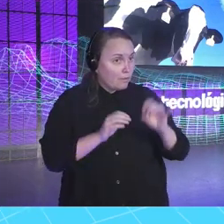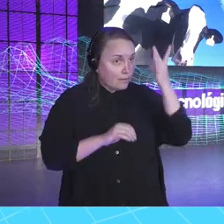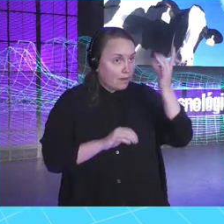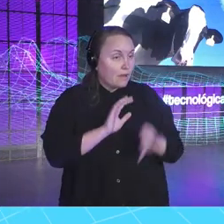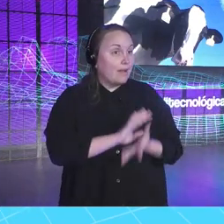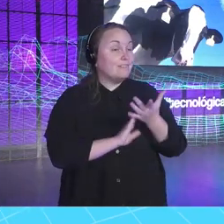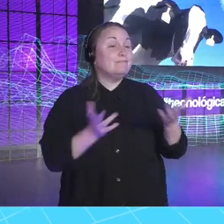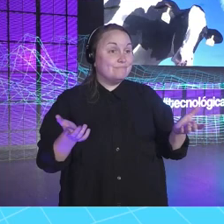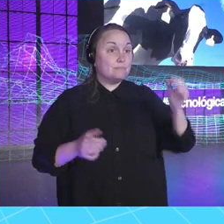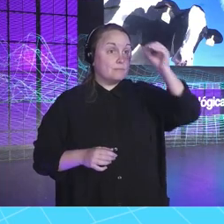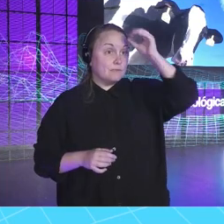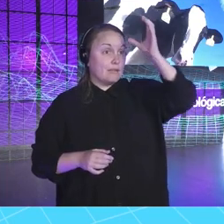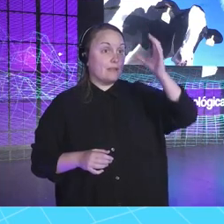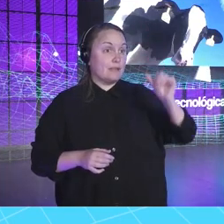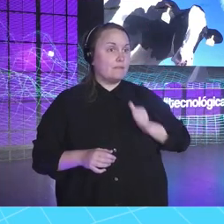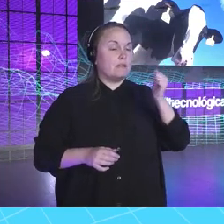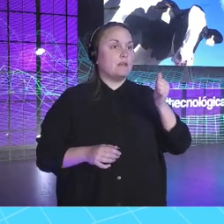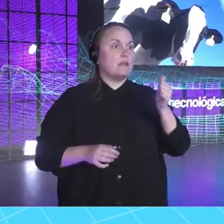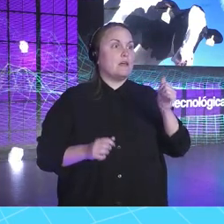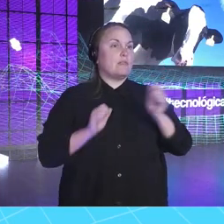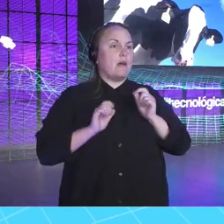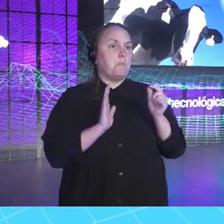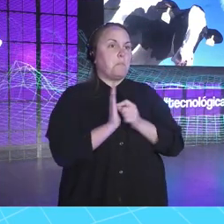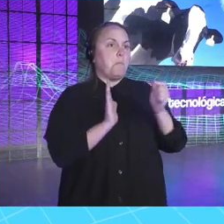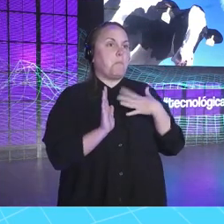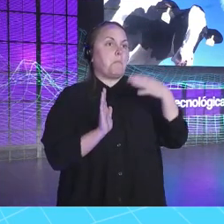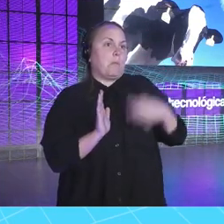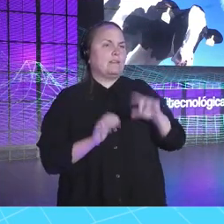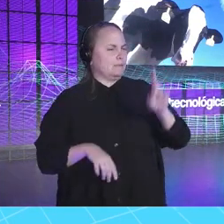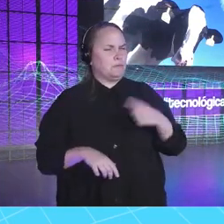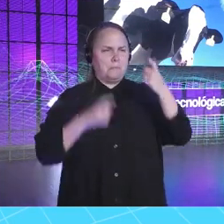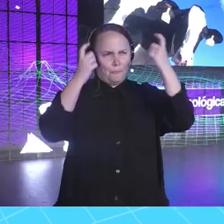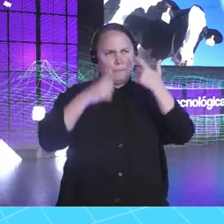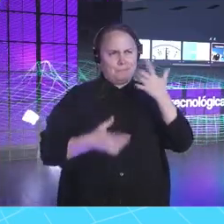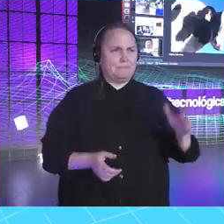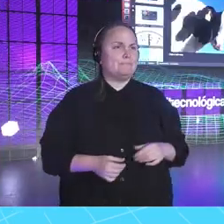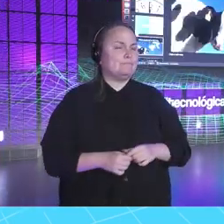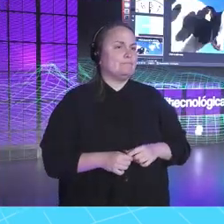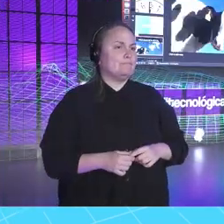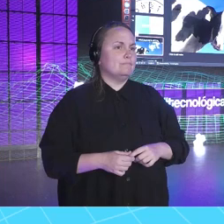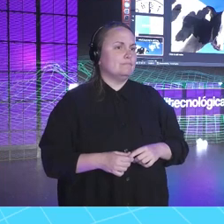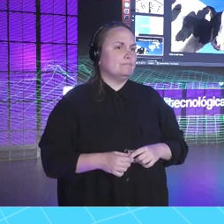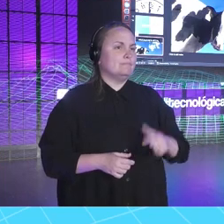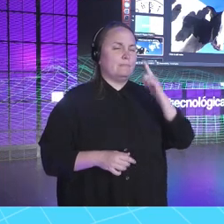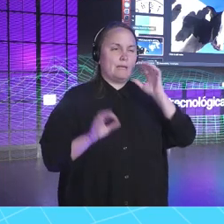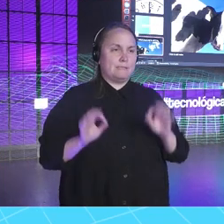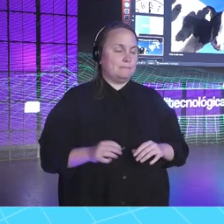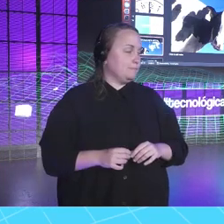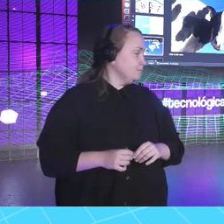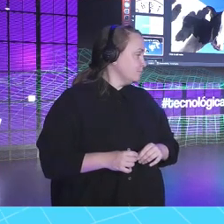idea de la Inteligencia artificial es que nos ayuda muy rápidamente a ver si es posible o no Vamos a intentarlo voy a poner aquí así